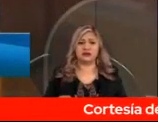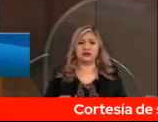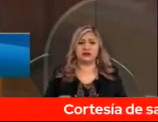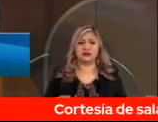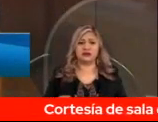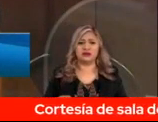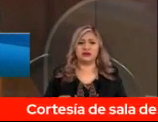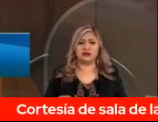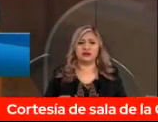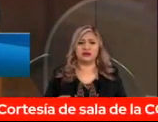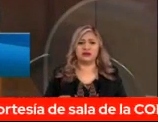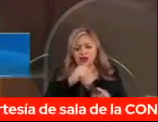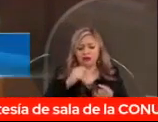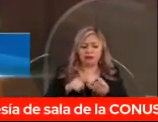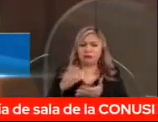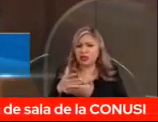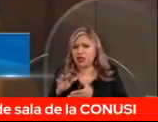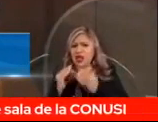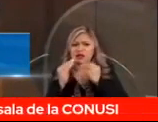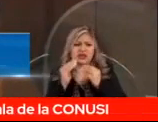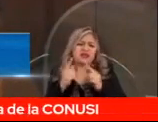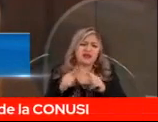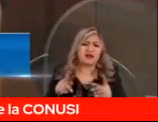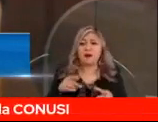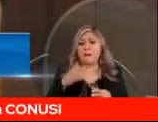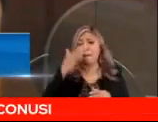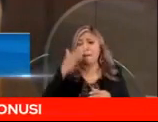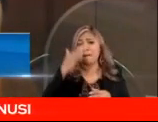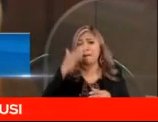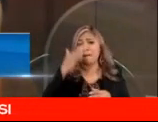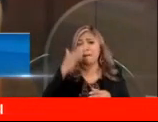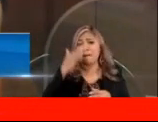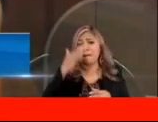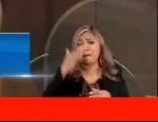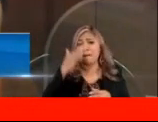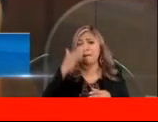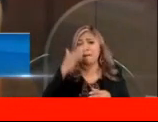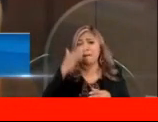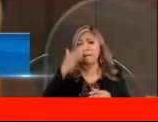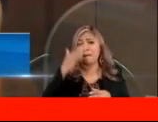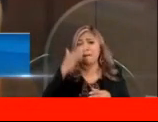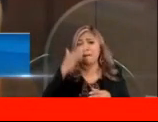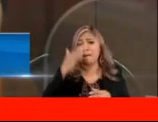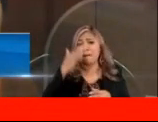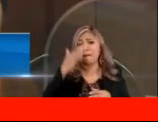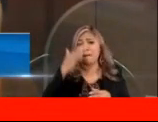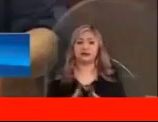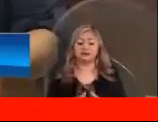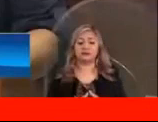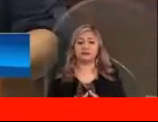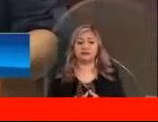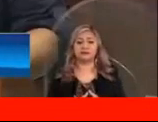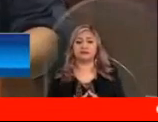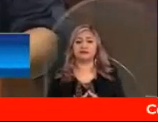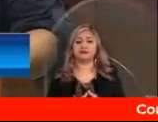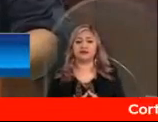Social. Lo que puede garantizar financiamiento es trabajo y salario digno. Eso es lo que puede garantizar que haya